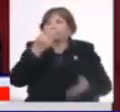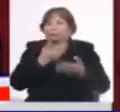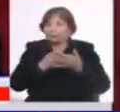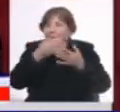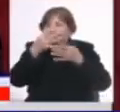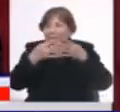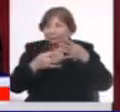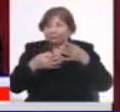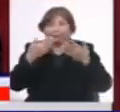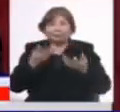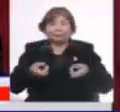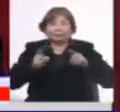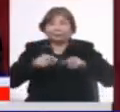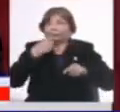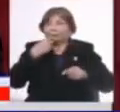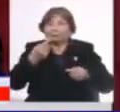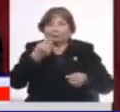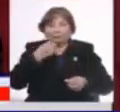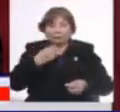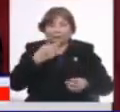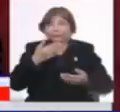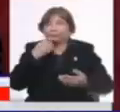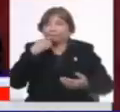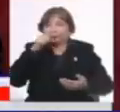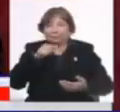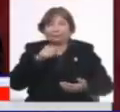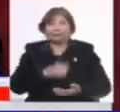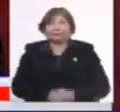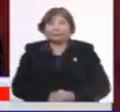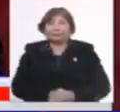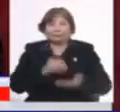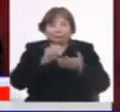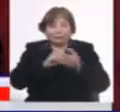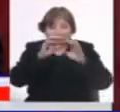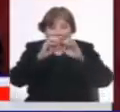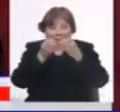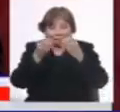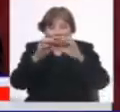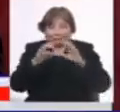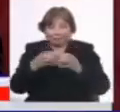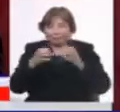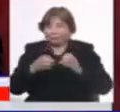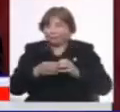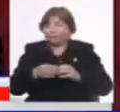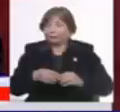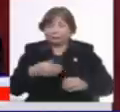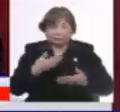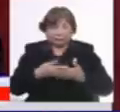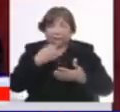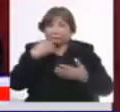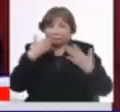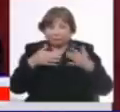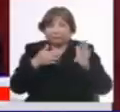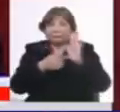antecedentes. Cuando él dice que no, que él es el que implementó esta comisión, y ya